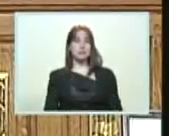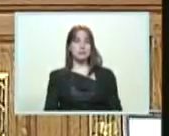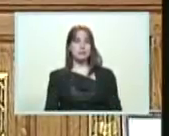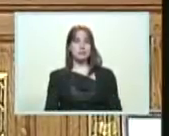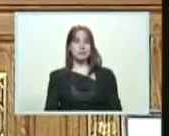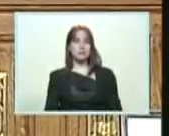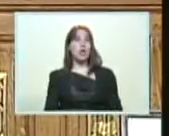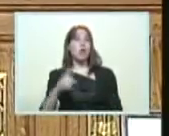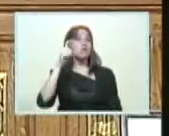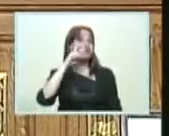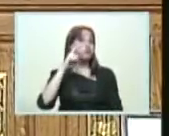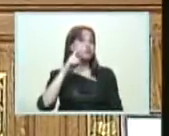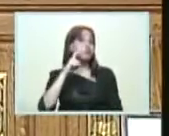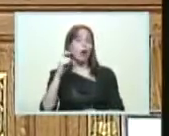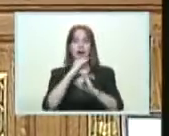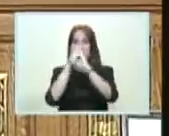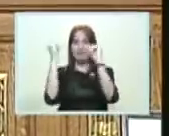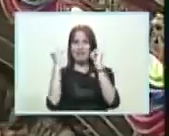por un embarazo feliz.